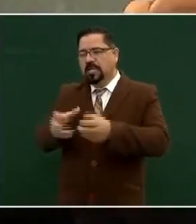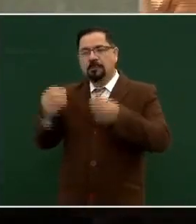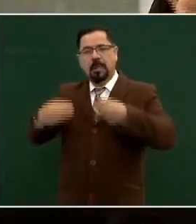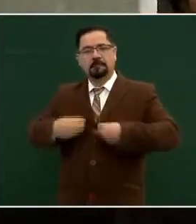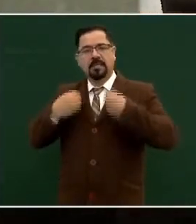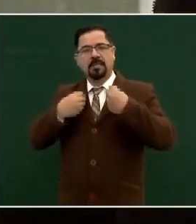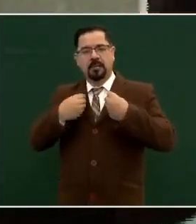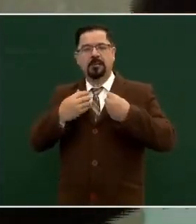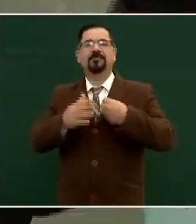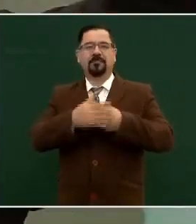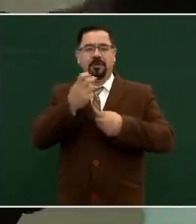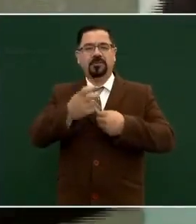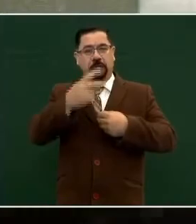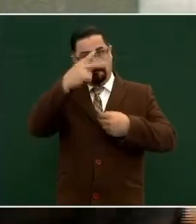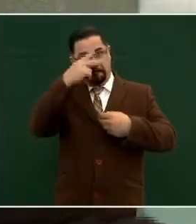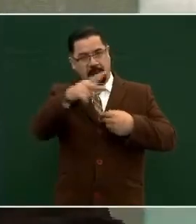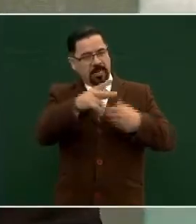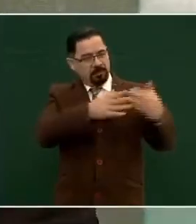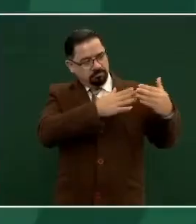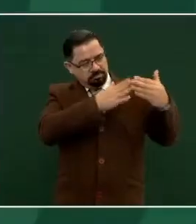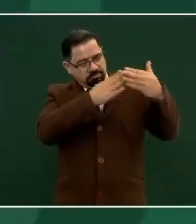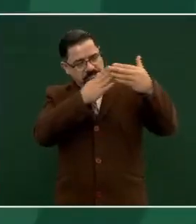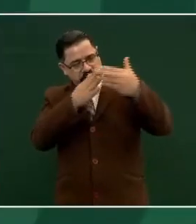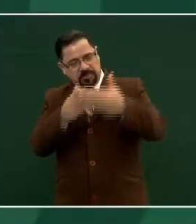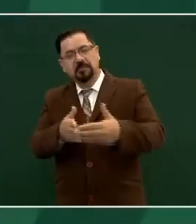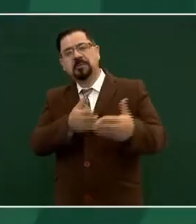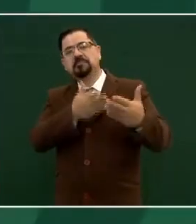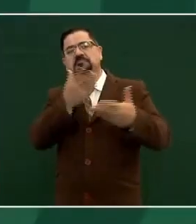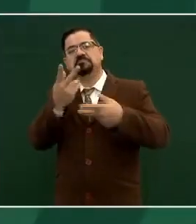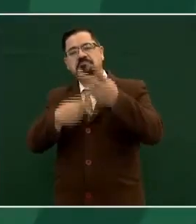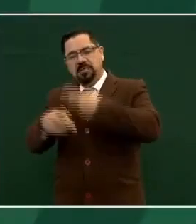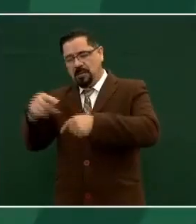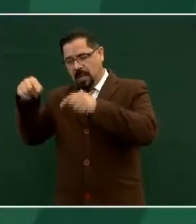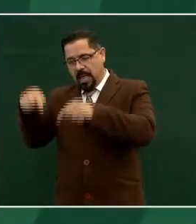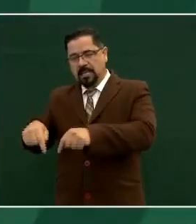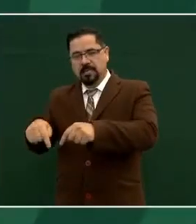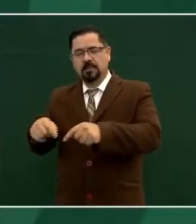Vinieron a México y a todos lados y salieron adelante.